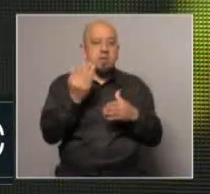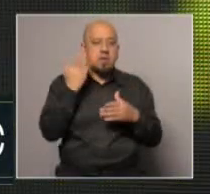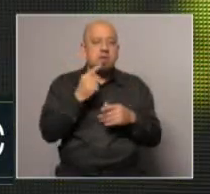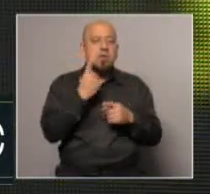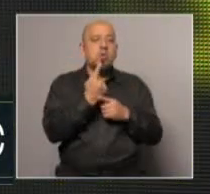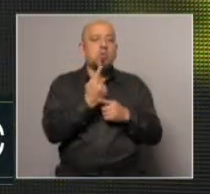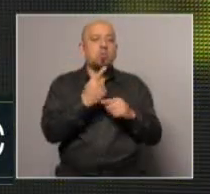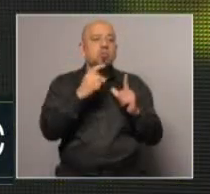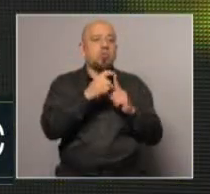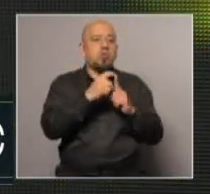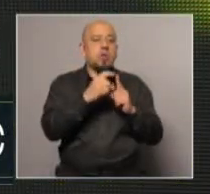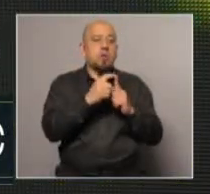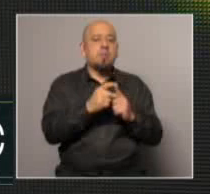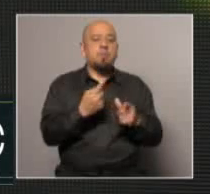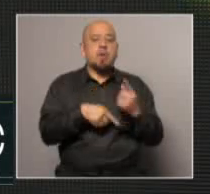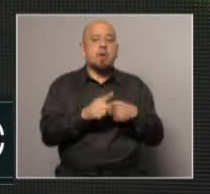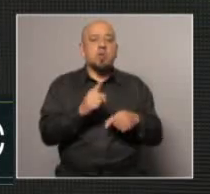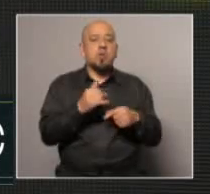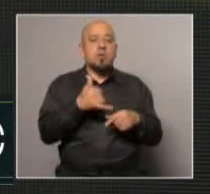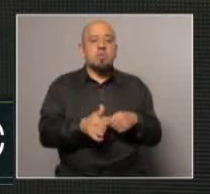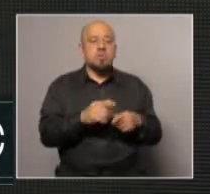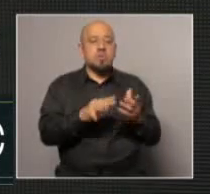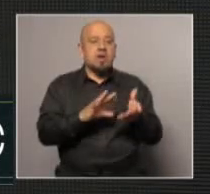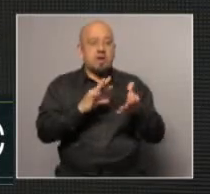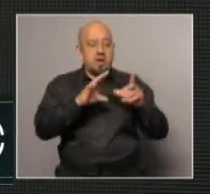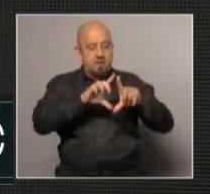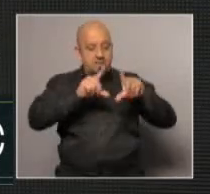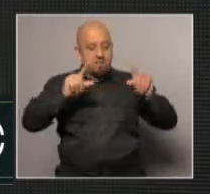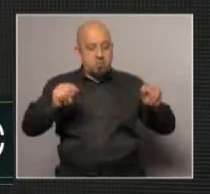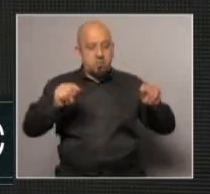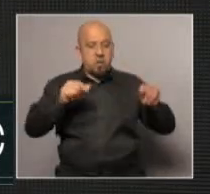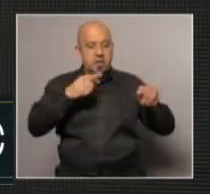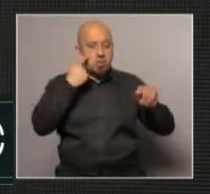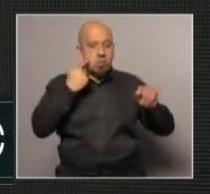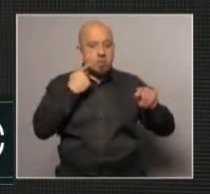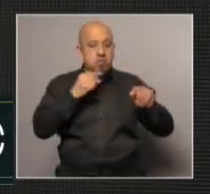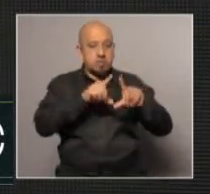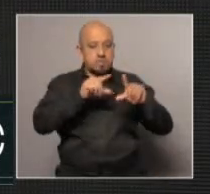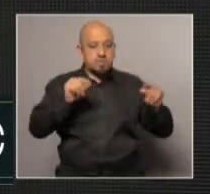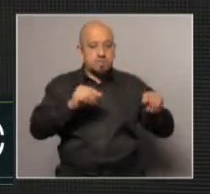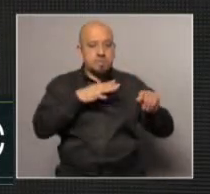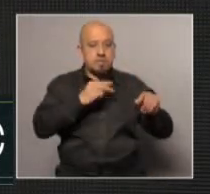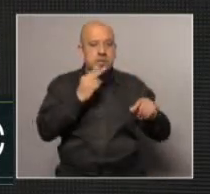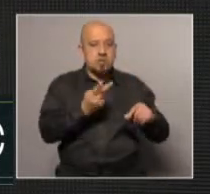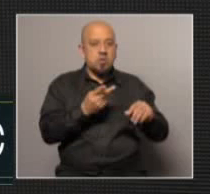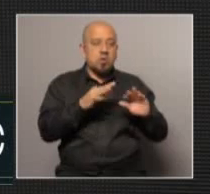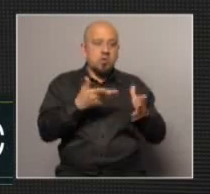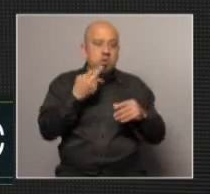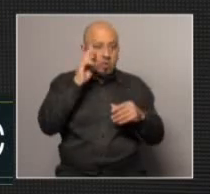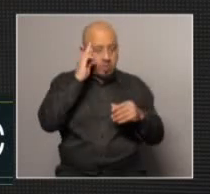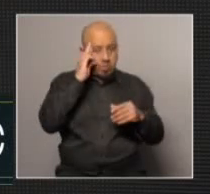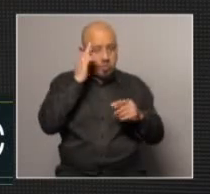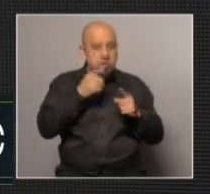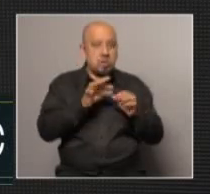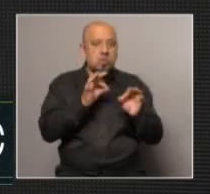O sea, que ha ido aumentando. Pero tenemos una paramétrica que tenemos que ser que tenemos dos chances, o somos respetuosos de la paramétrica o